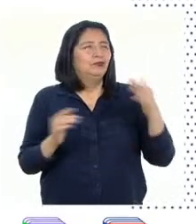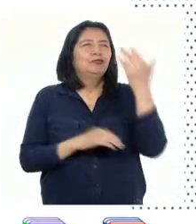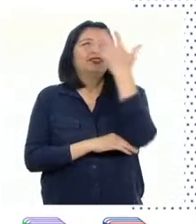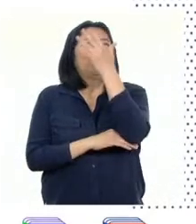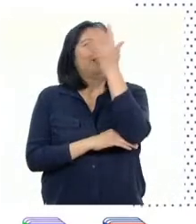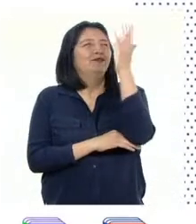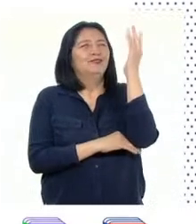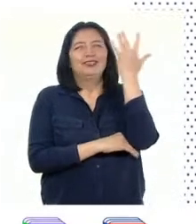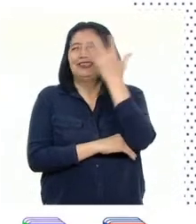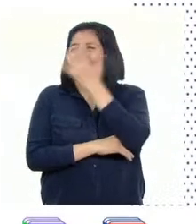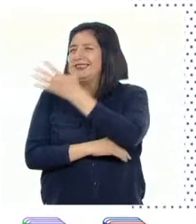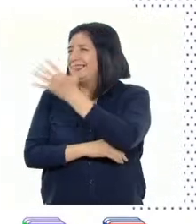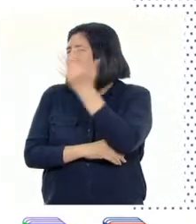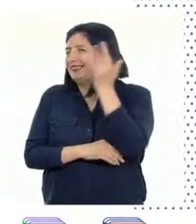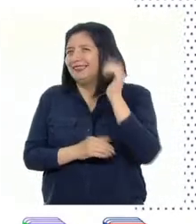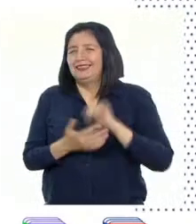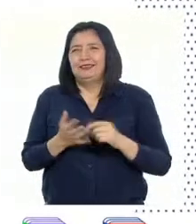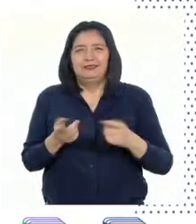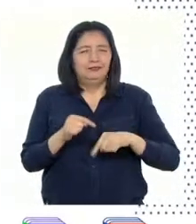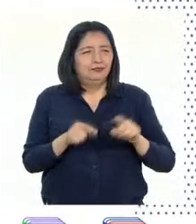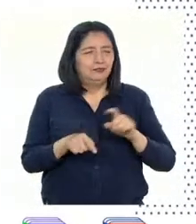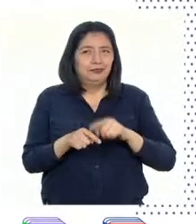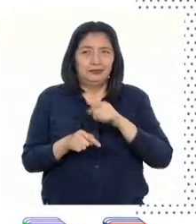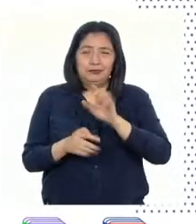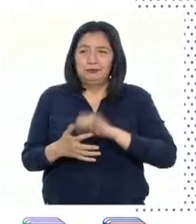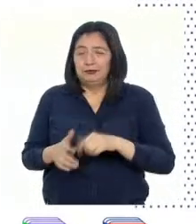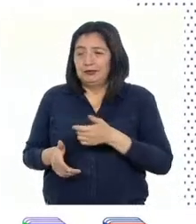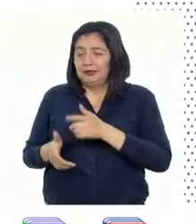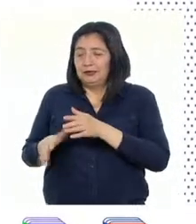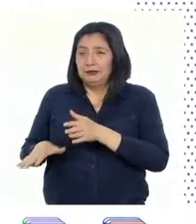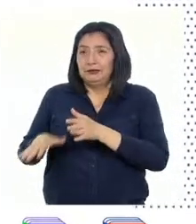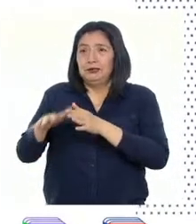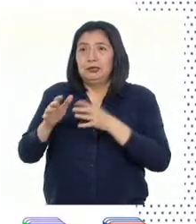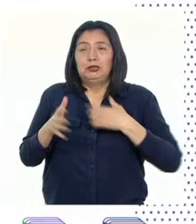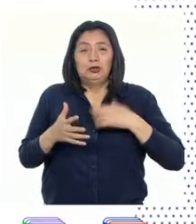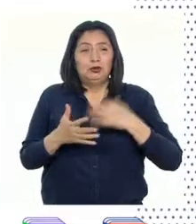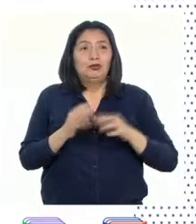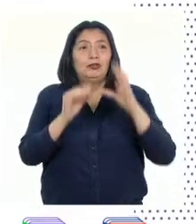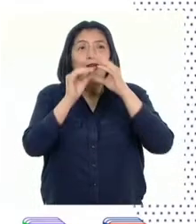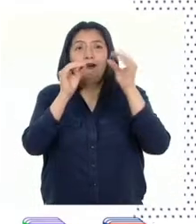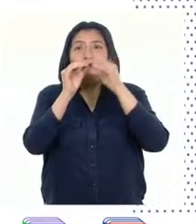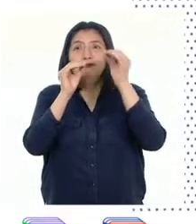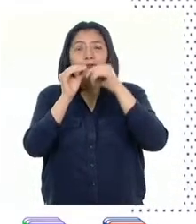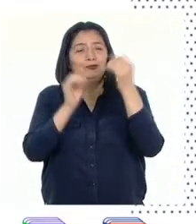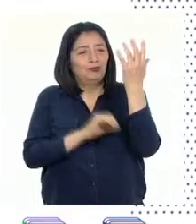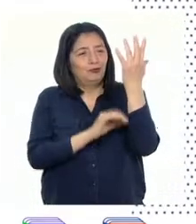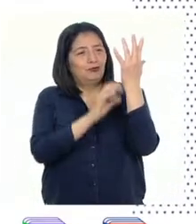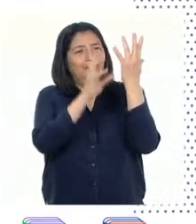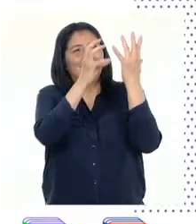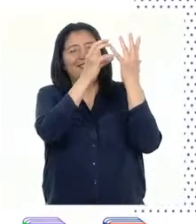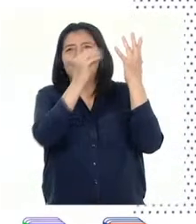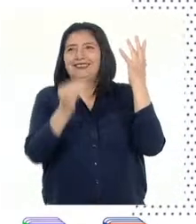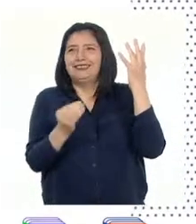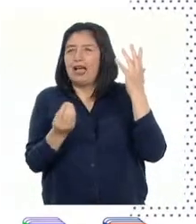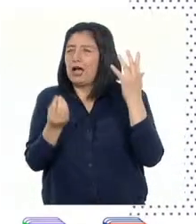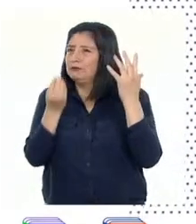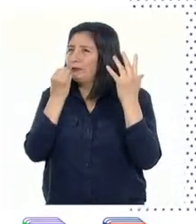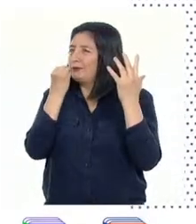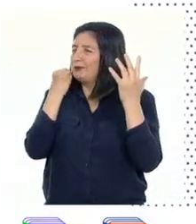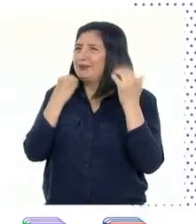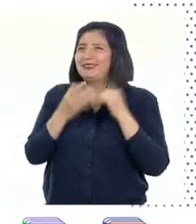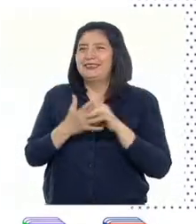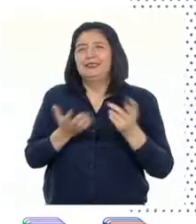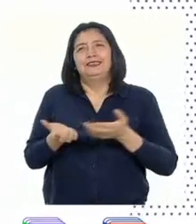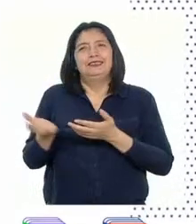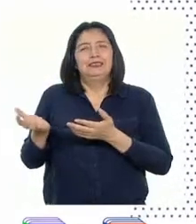árboles. En época de creciente, aprovechaba en coger los frutos del chimbillo, comérmelos